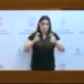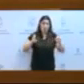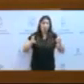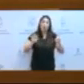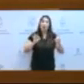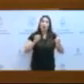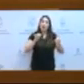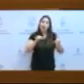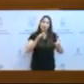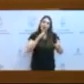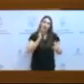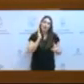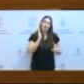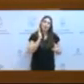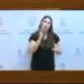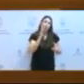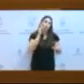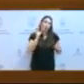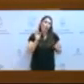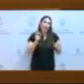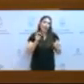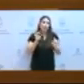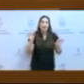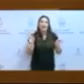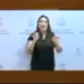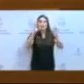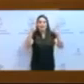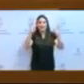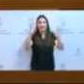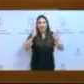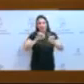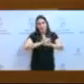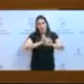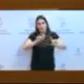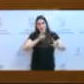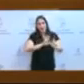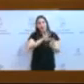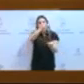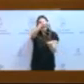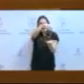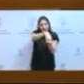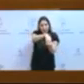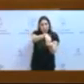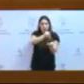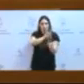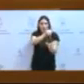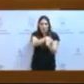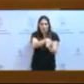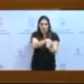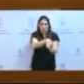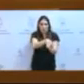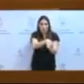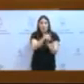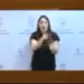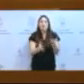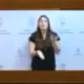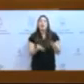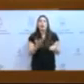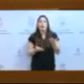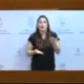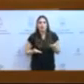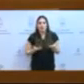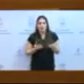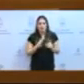cumpliendo penas privativas de libertad en Sograndio. Y verán ustedes qué valoración hace de su